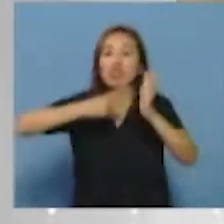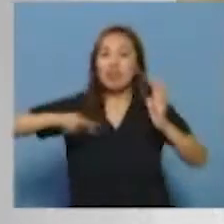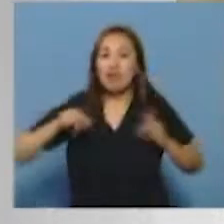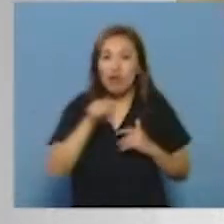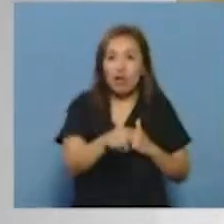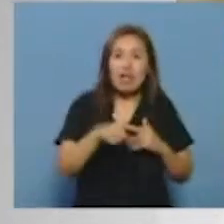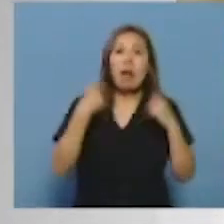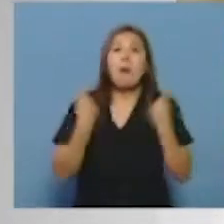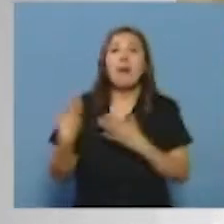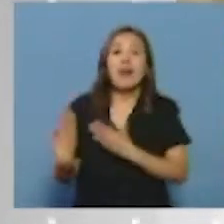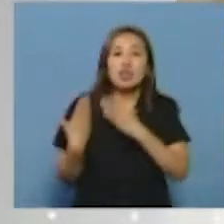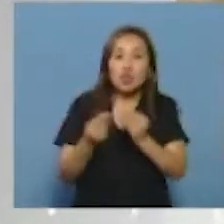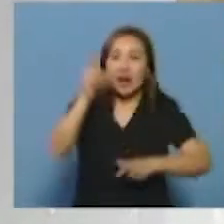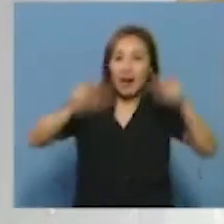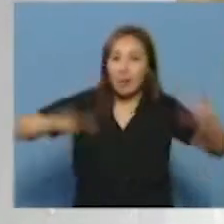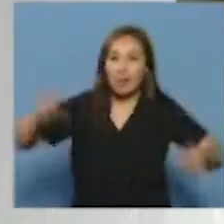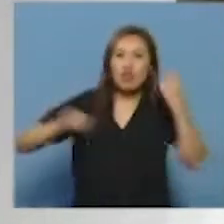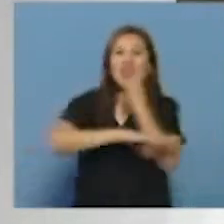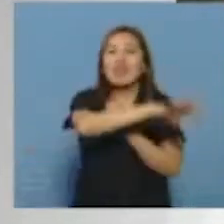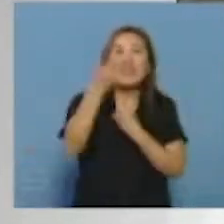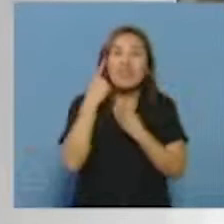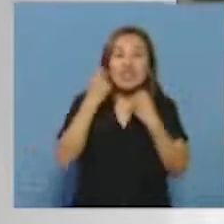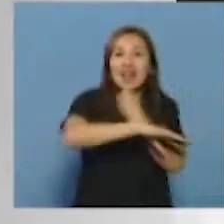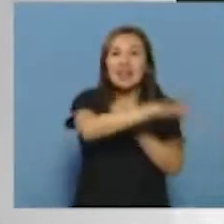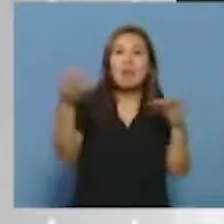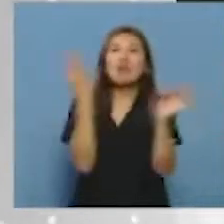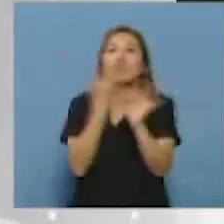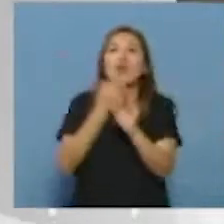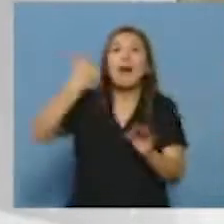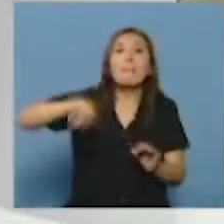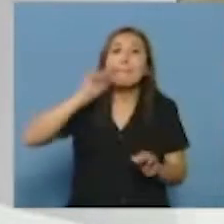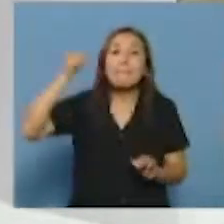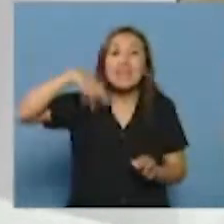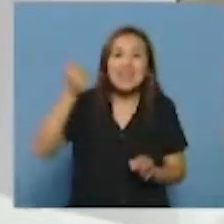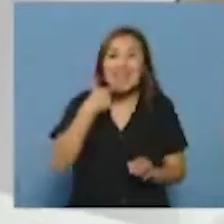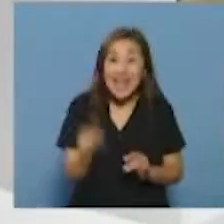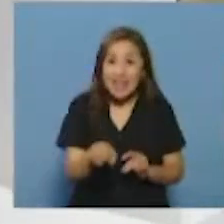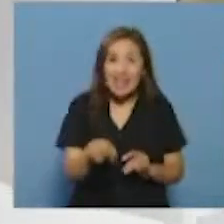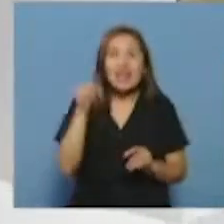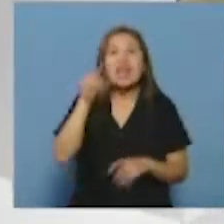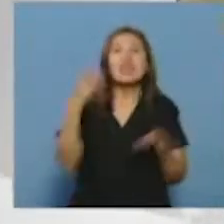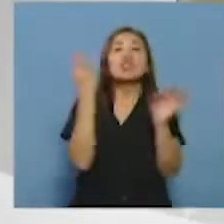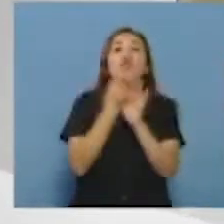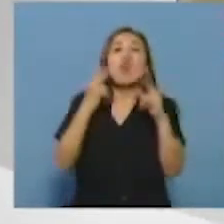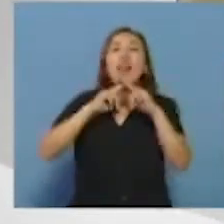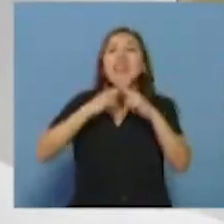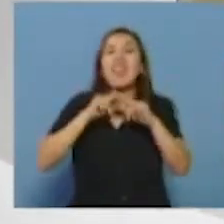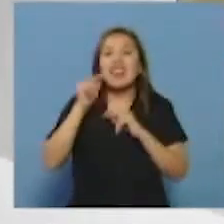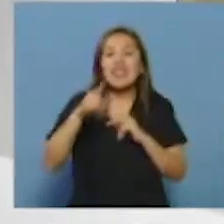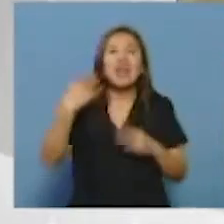tecnológicos para la comunidad regional y rural de la Escuela de Minas, Dr. Horacio Carrillo, de